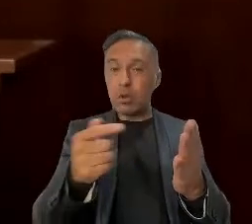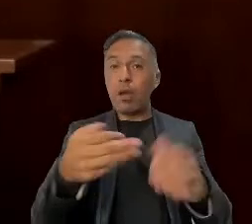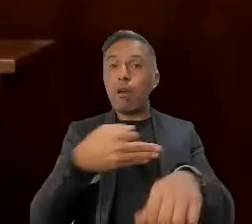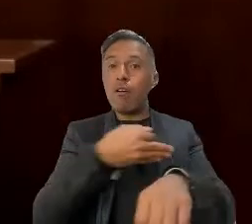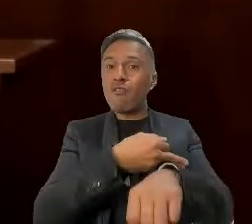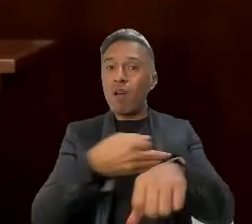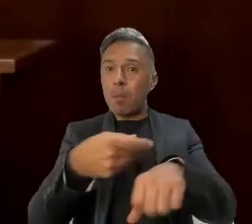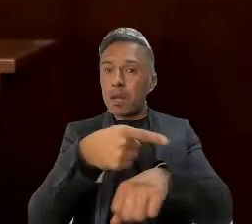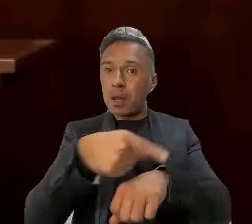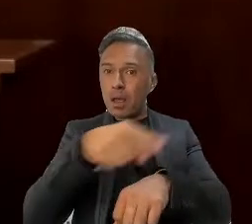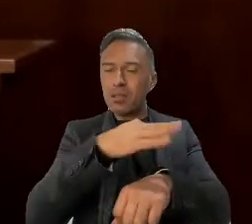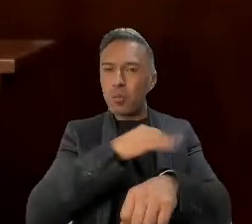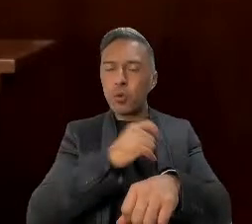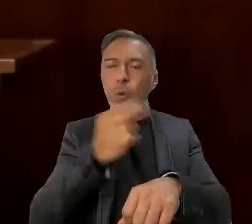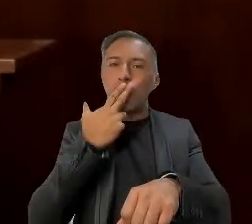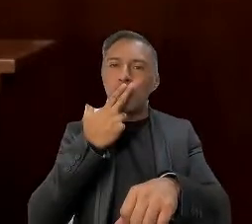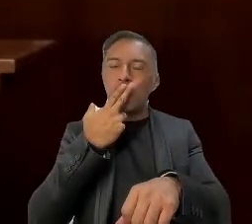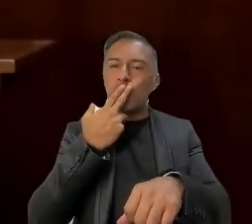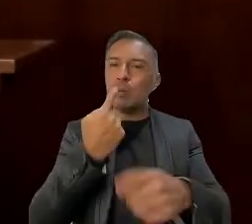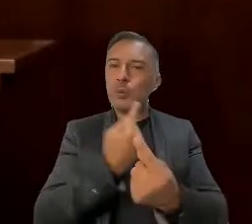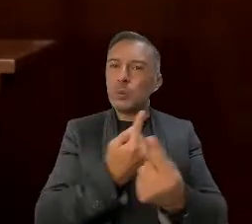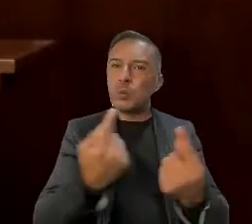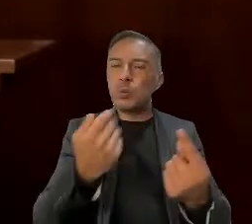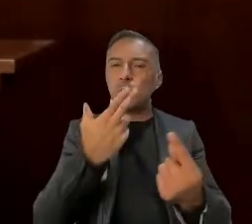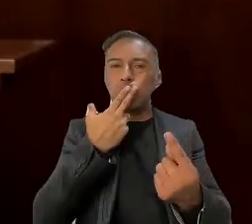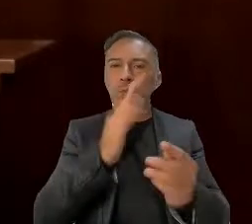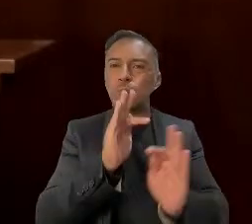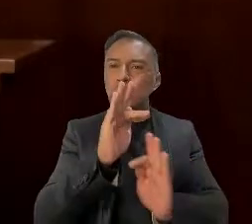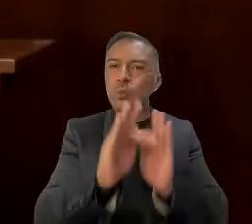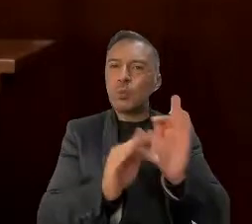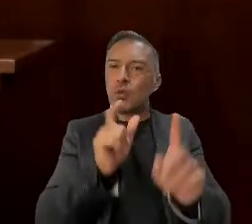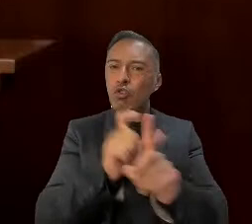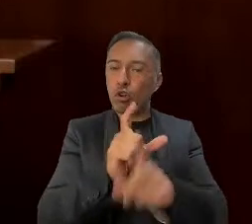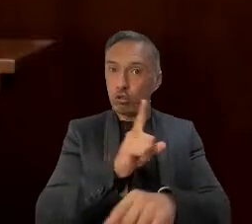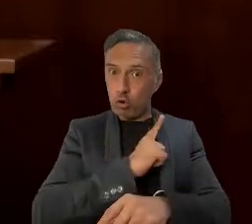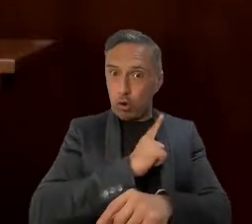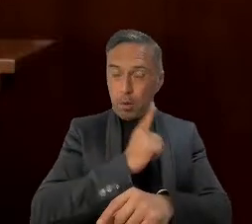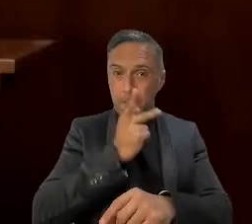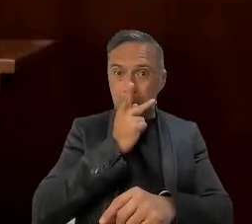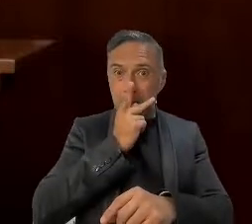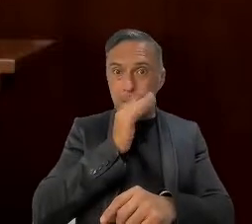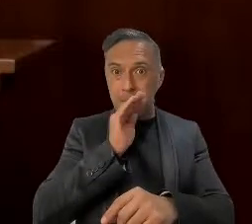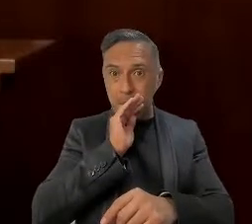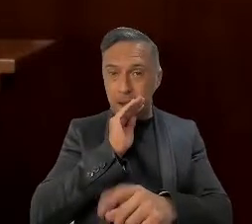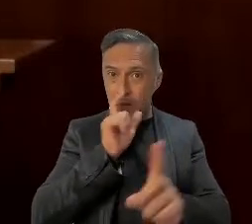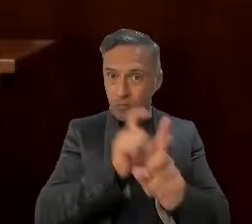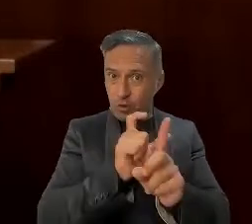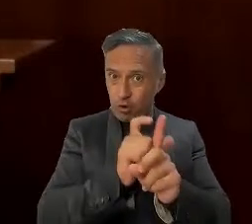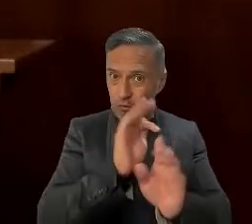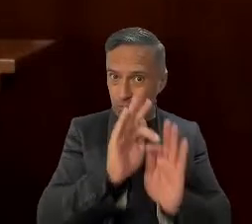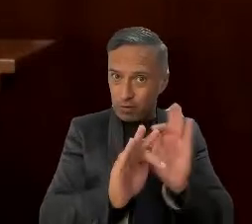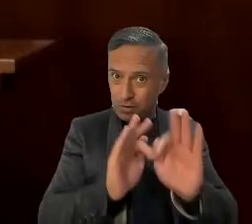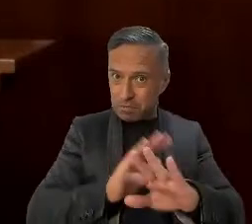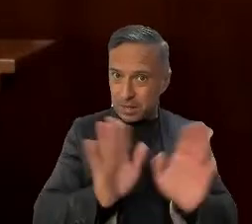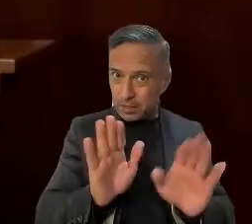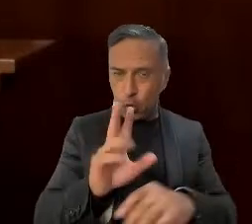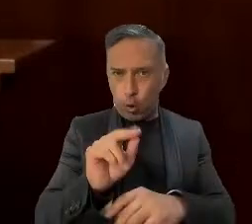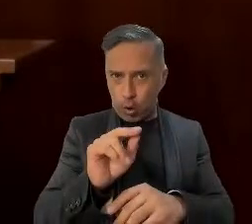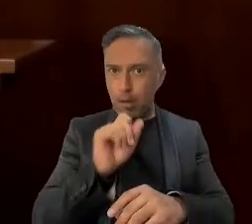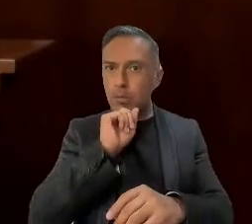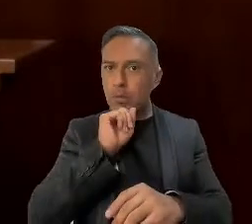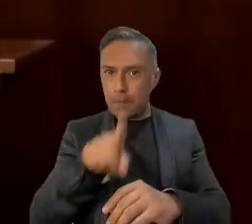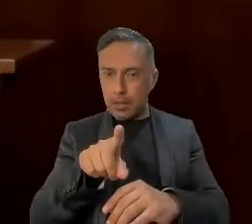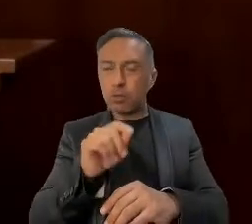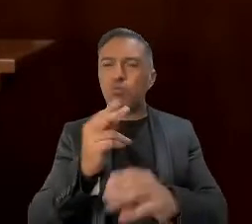haya esa seguridad para los menores no solamente para el padre y la madre Es sobre todo en el sentido de proteger